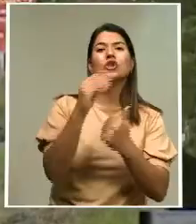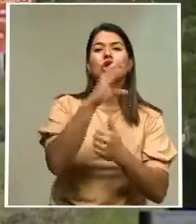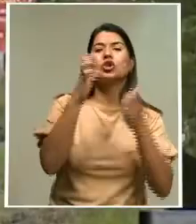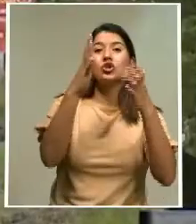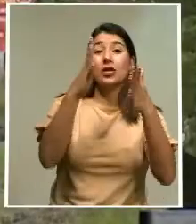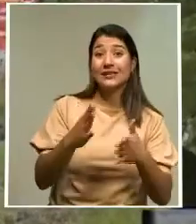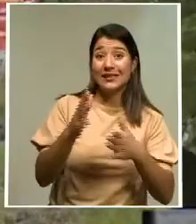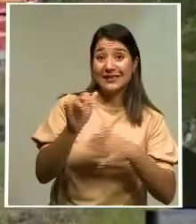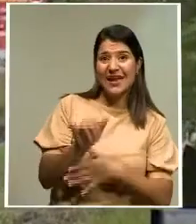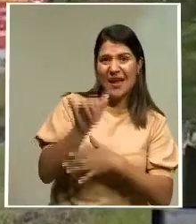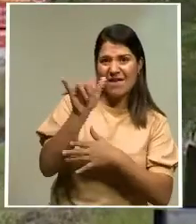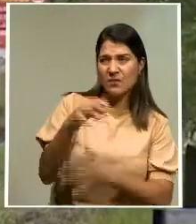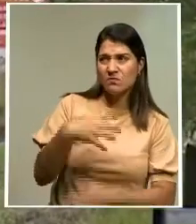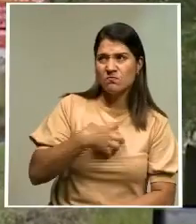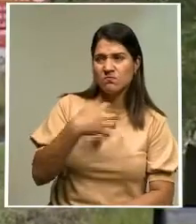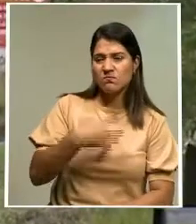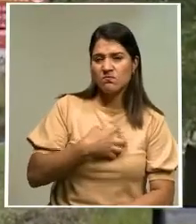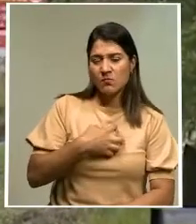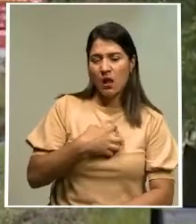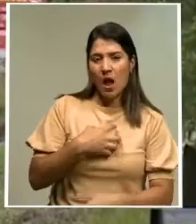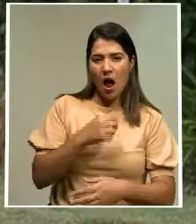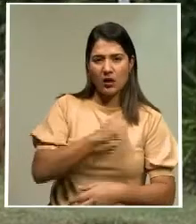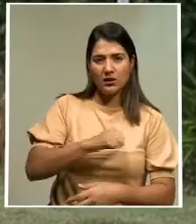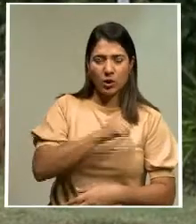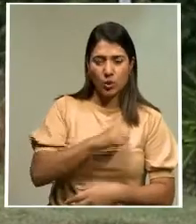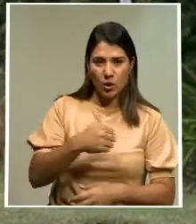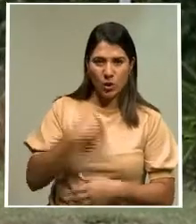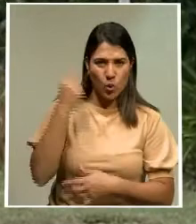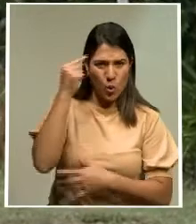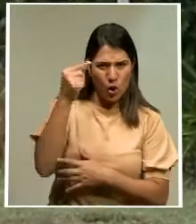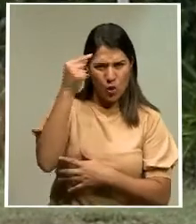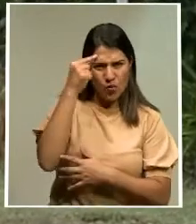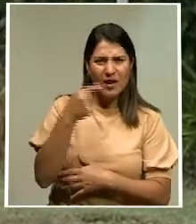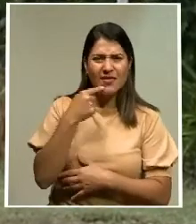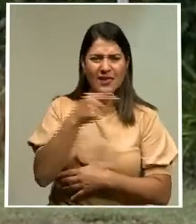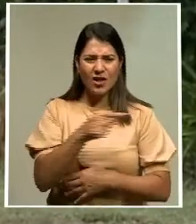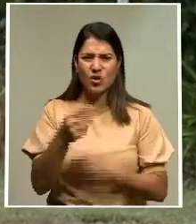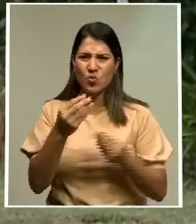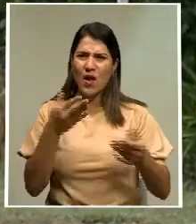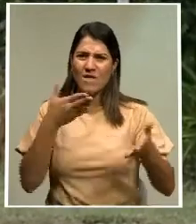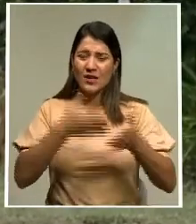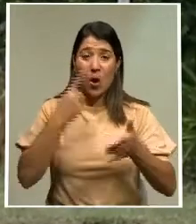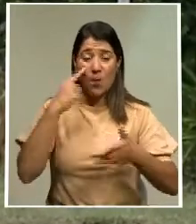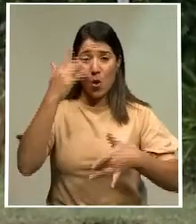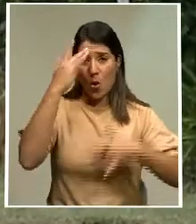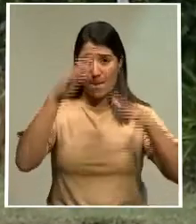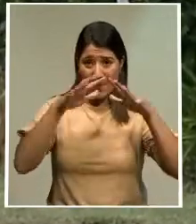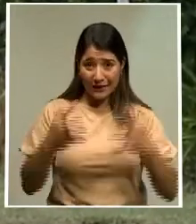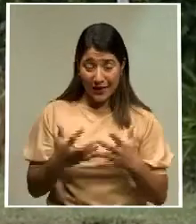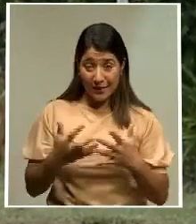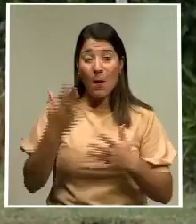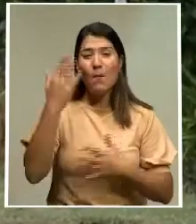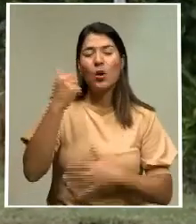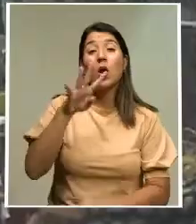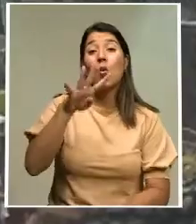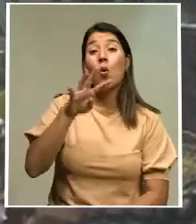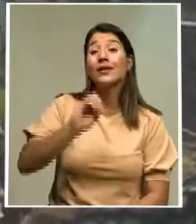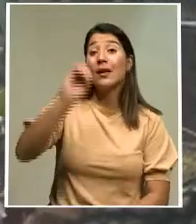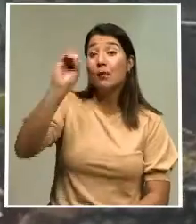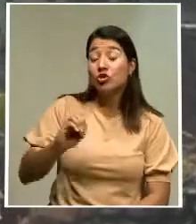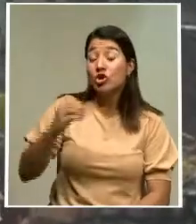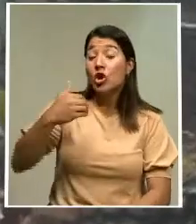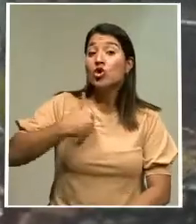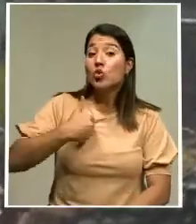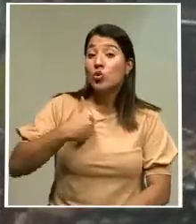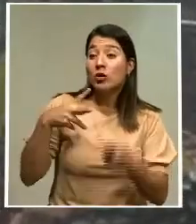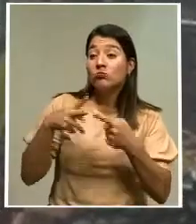Viajes reprochó el accionar del gobierno y afirman que son unos de los más afectados por la pandemia. Más del 40% han tenido que reducir su